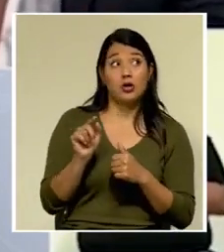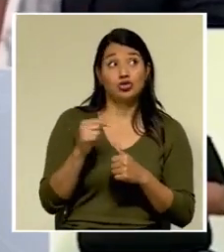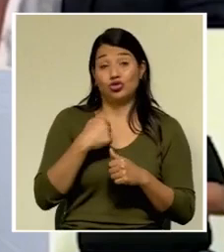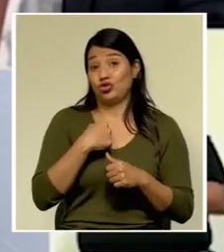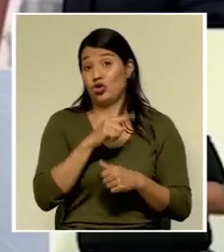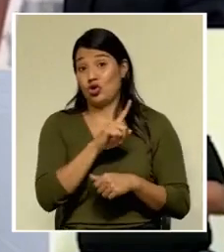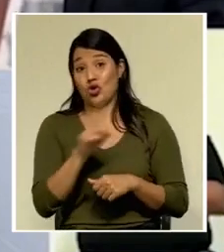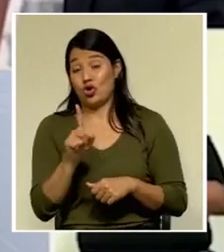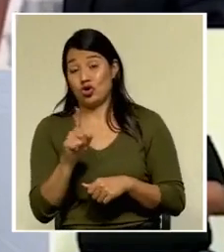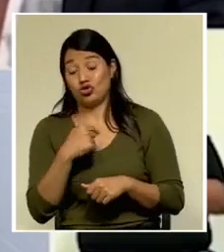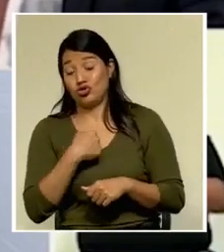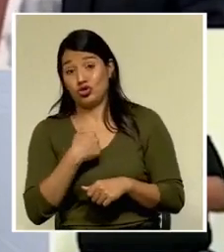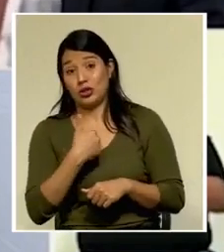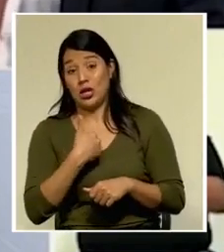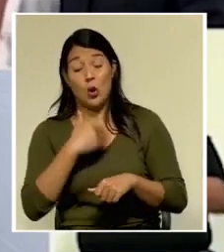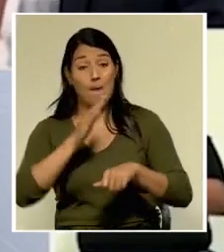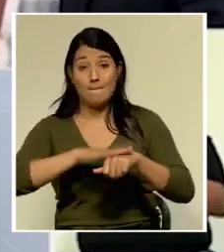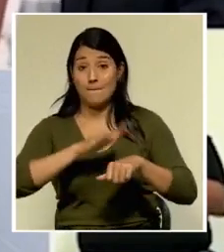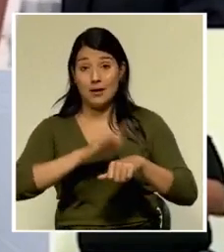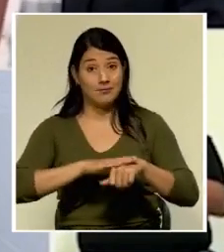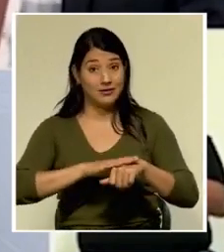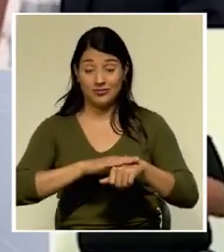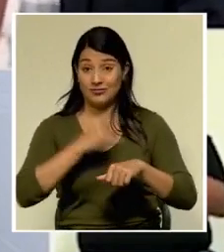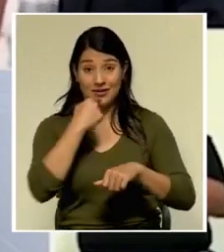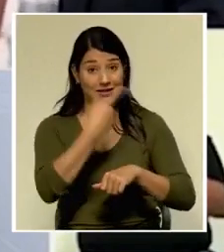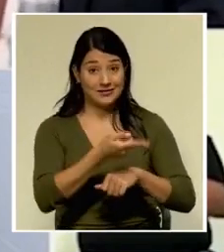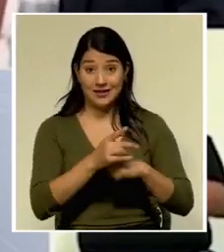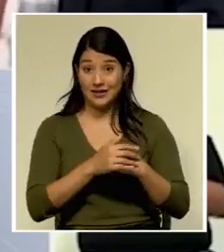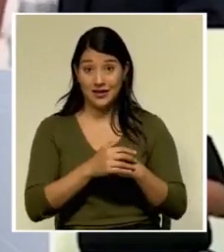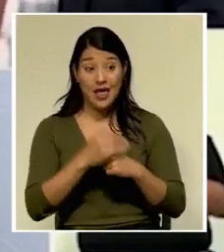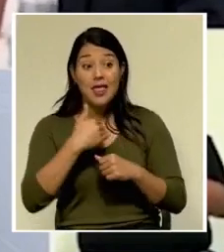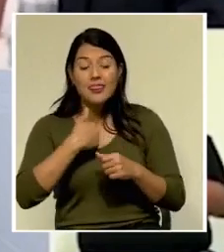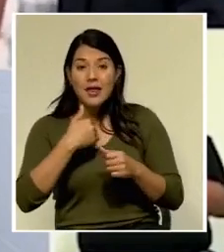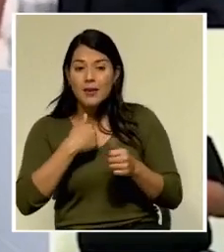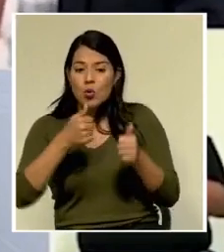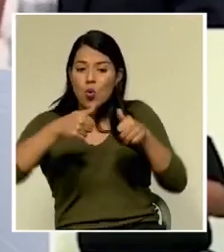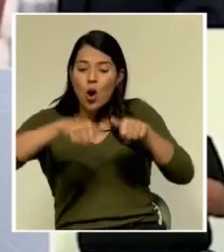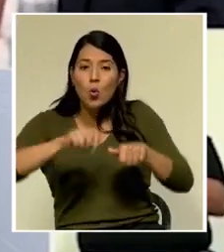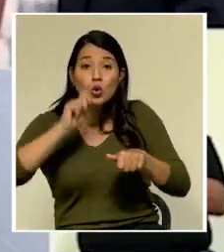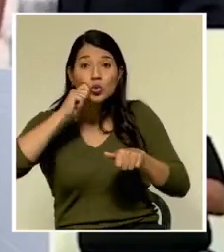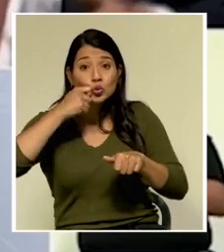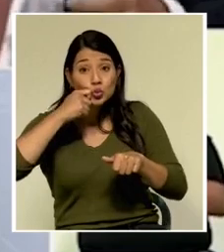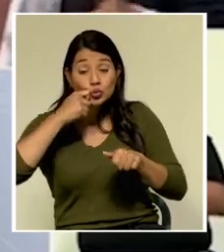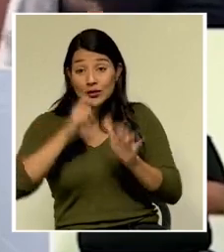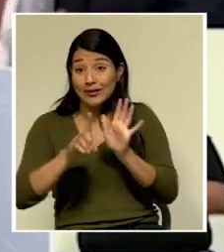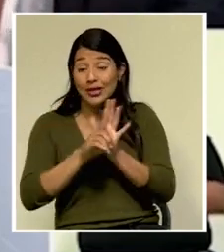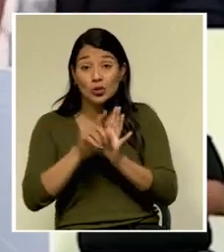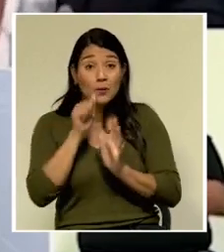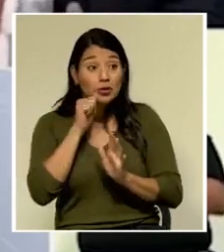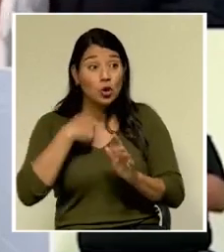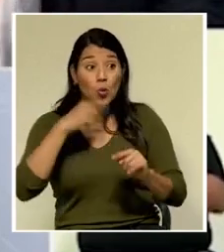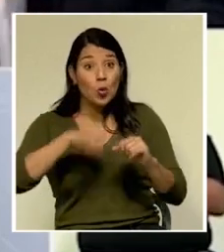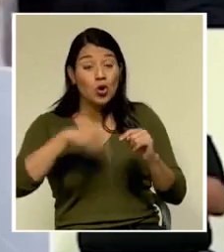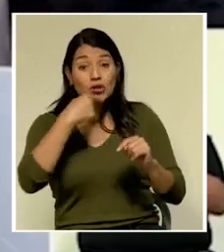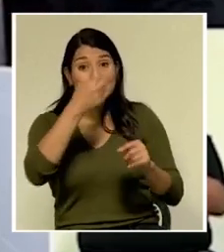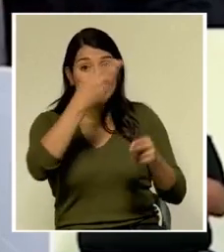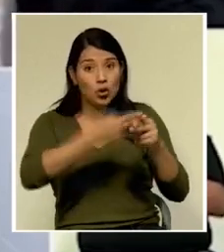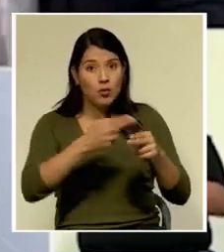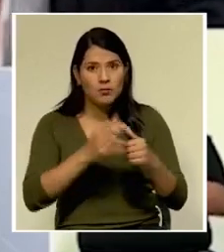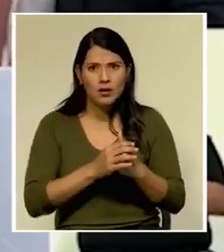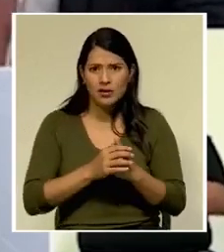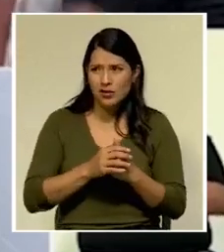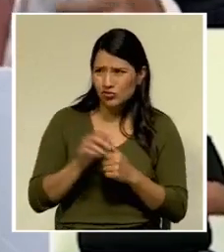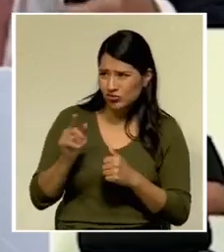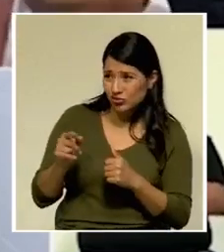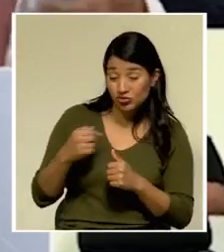autorización, de hecho en la cláusula de confidencialidad es un fideicomiso bajo derecho privado, yo no puedo revelar los nombres y además no se los voy a revelar.